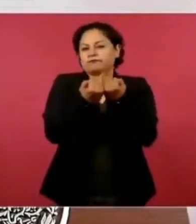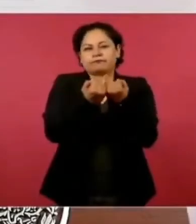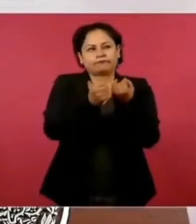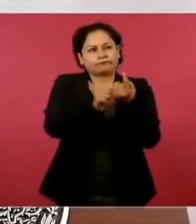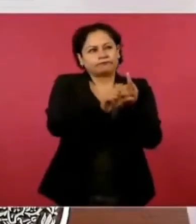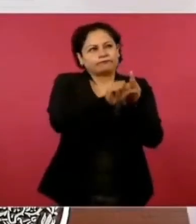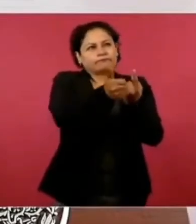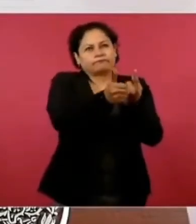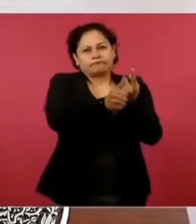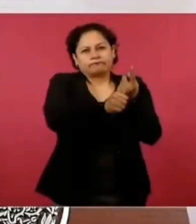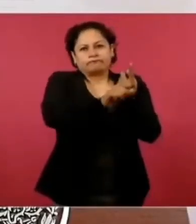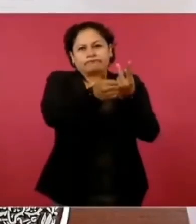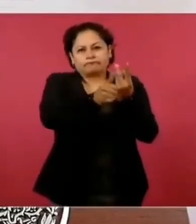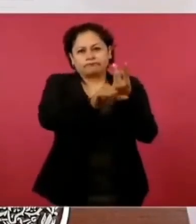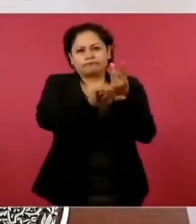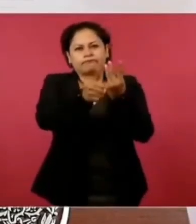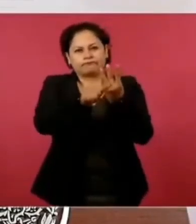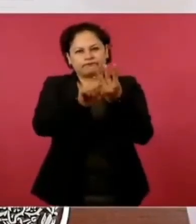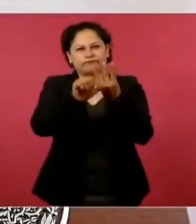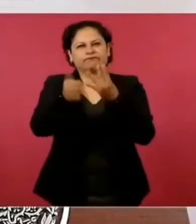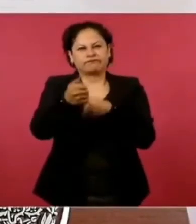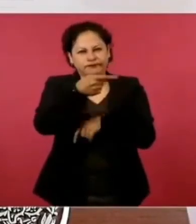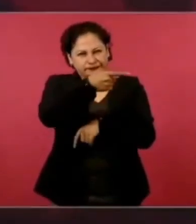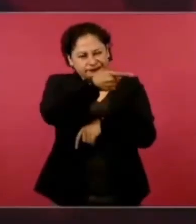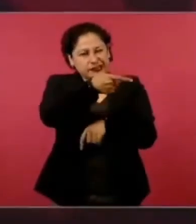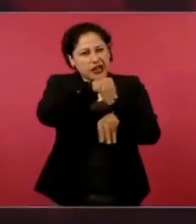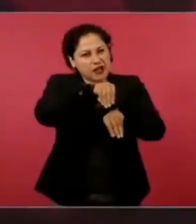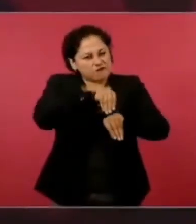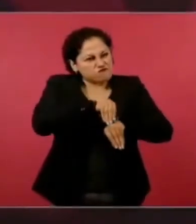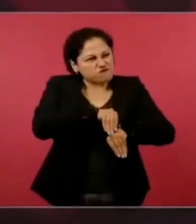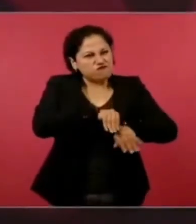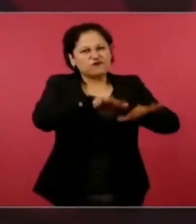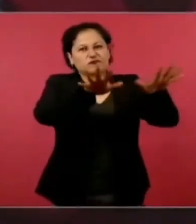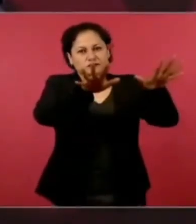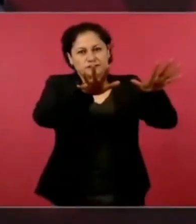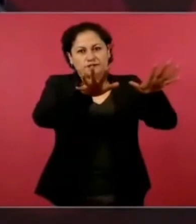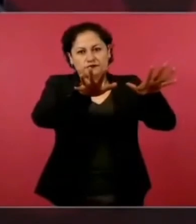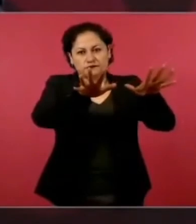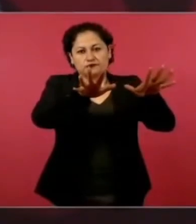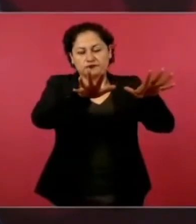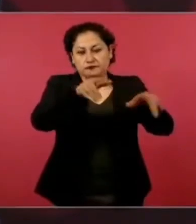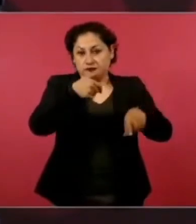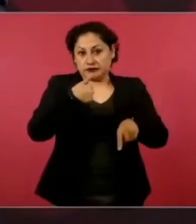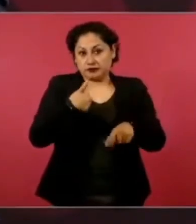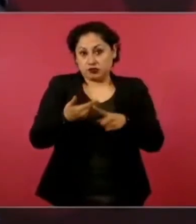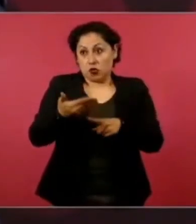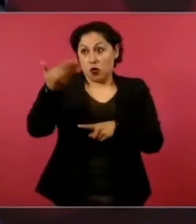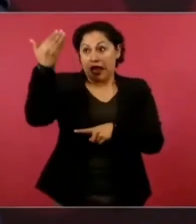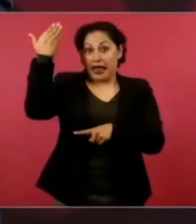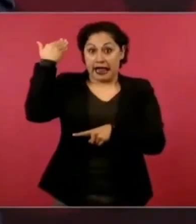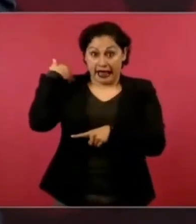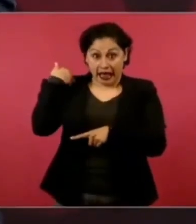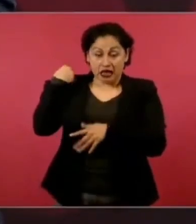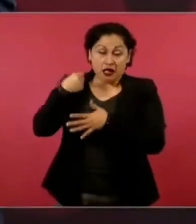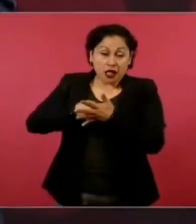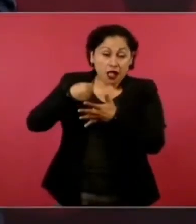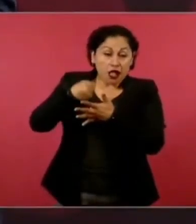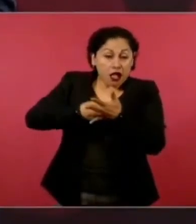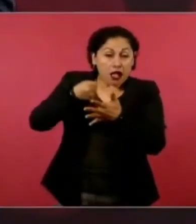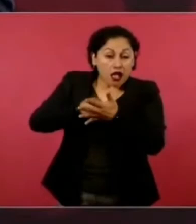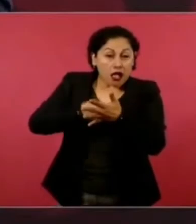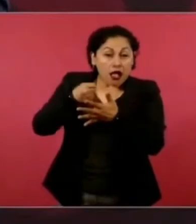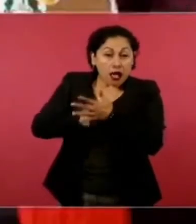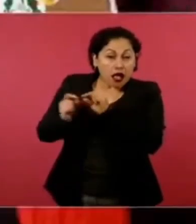todas las campañas, lo que enfrenté yo, pues sigo enfrentando,